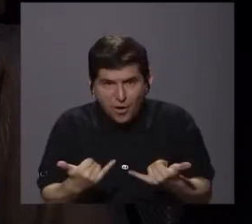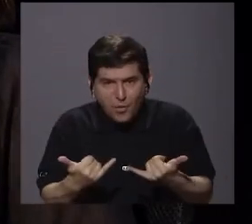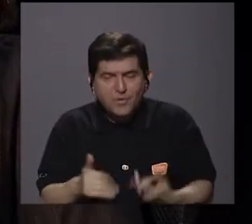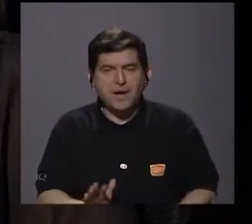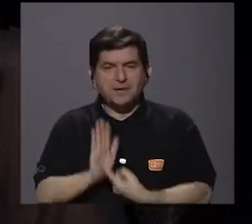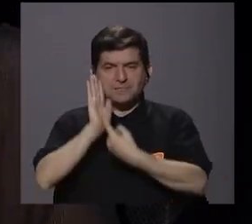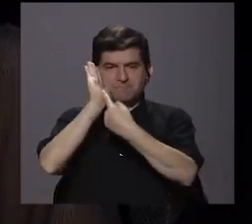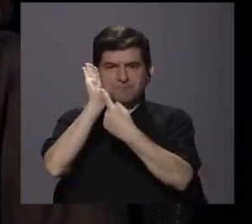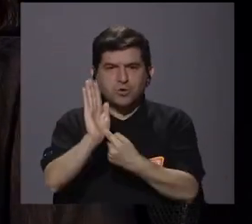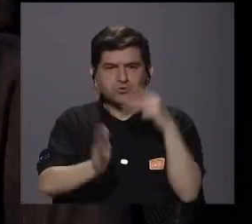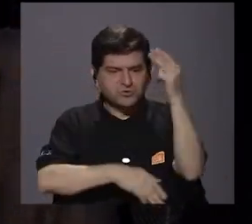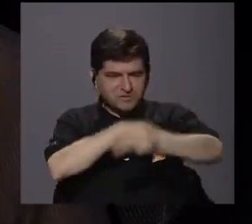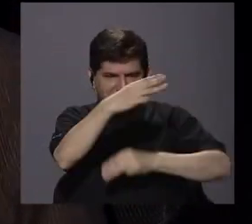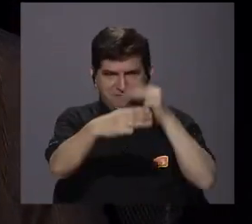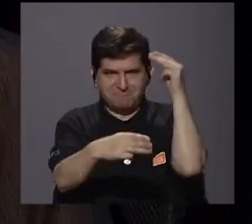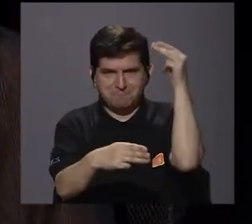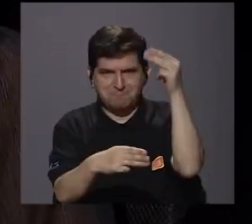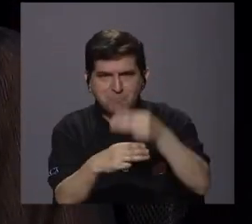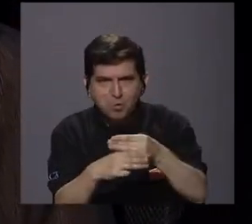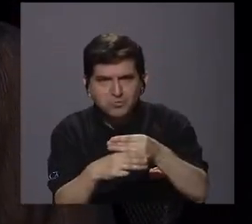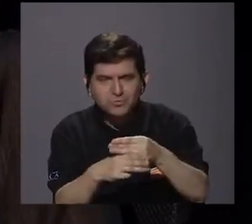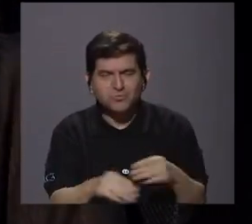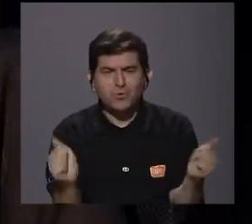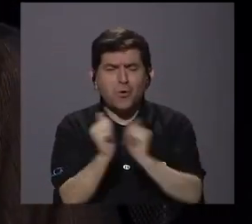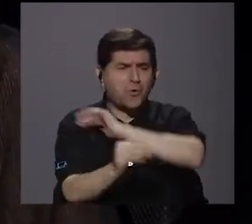es mostrarle al mundo,